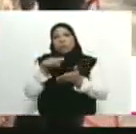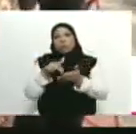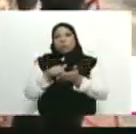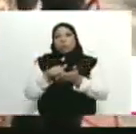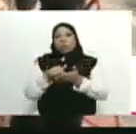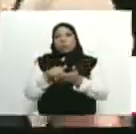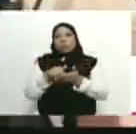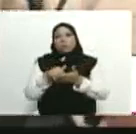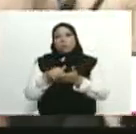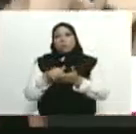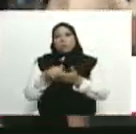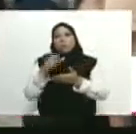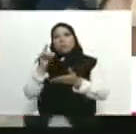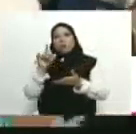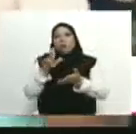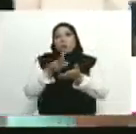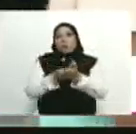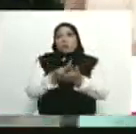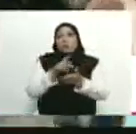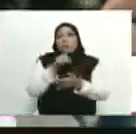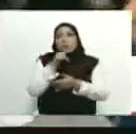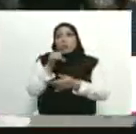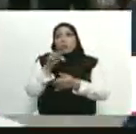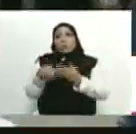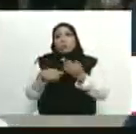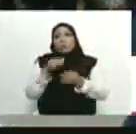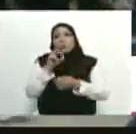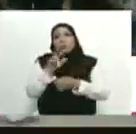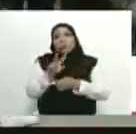para optar a un cupo en la universidad,